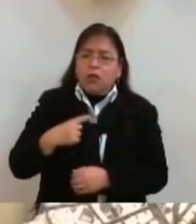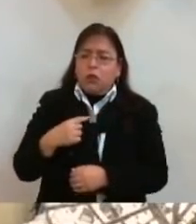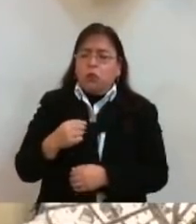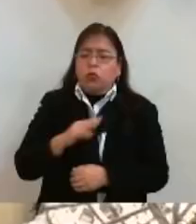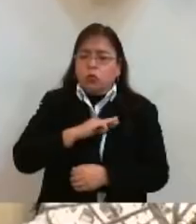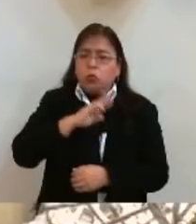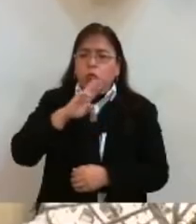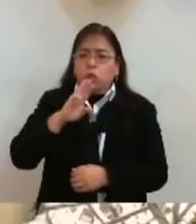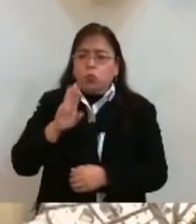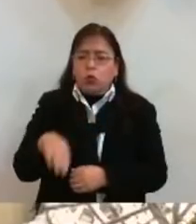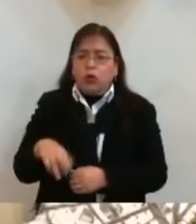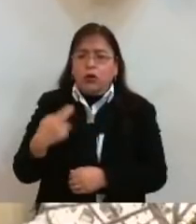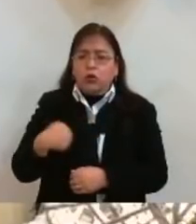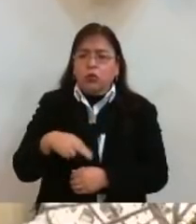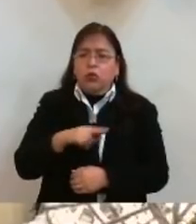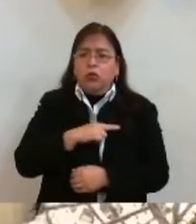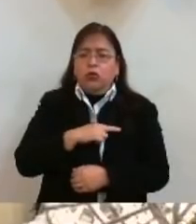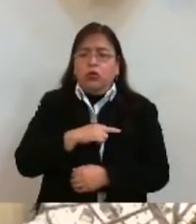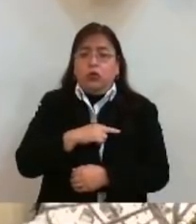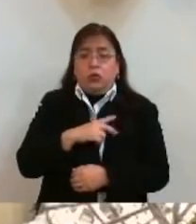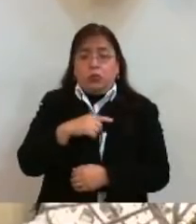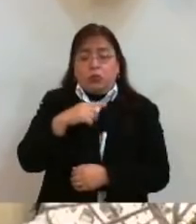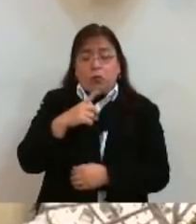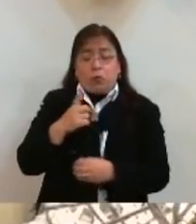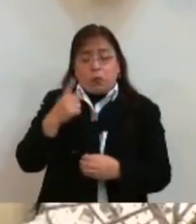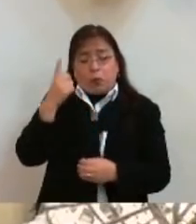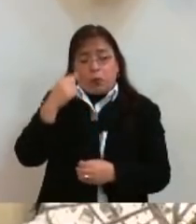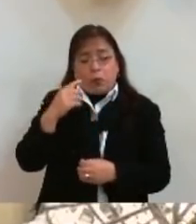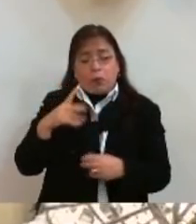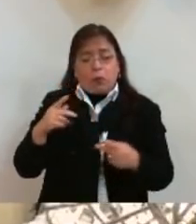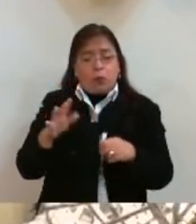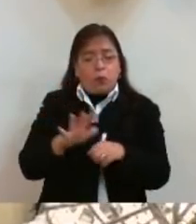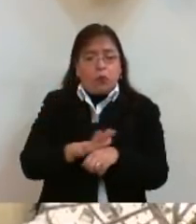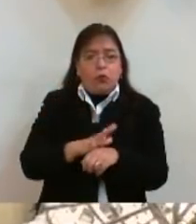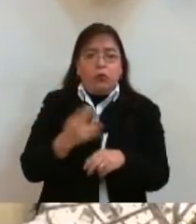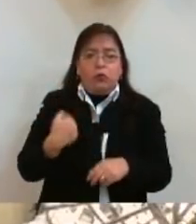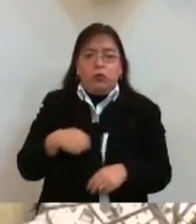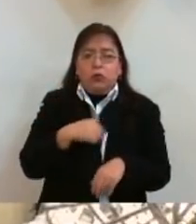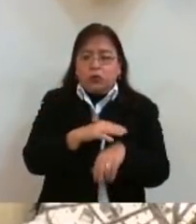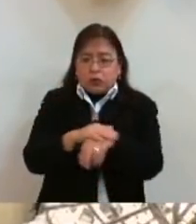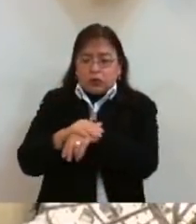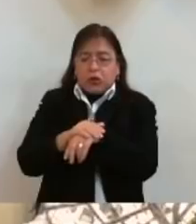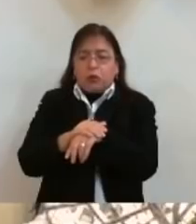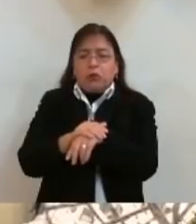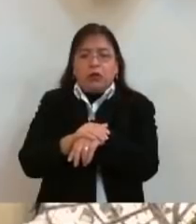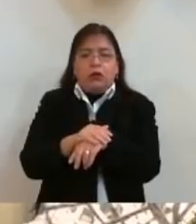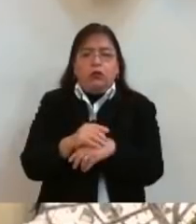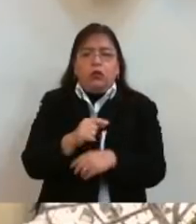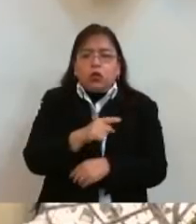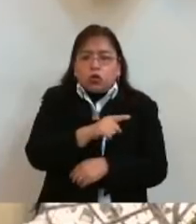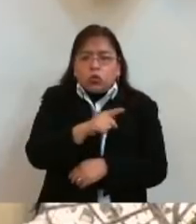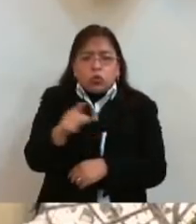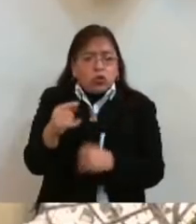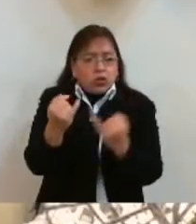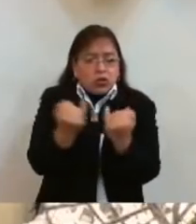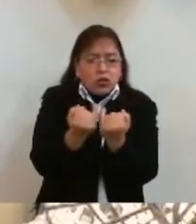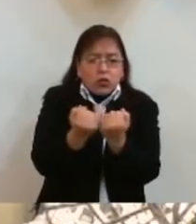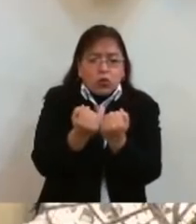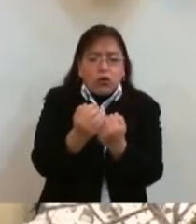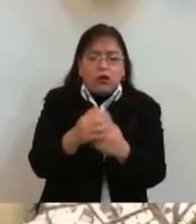grande que dar la vida por los amigos, y ustedes son mis